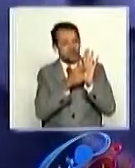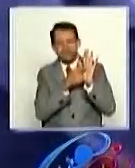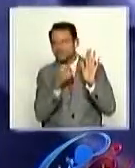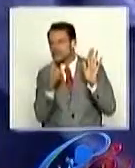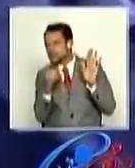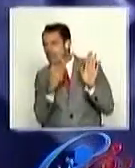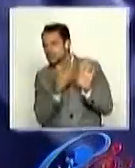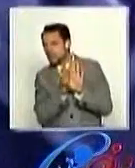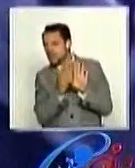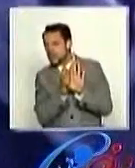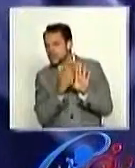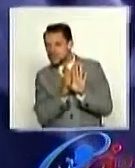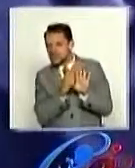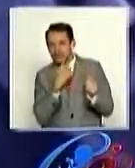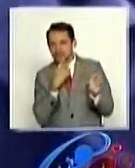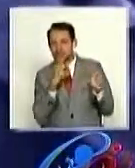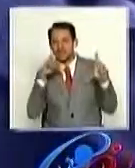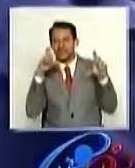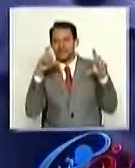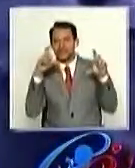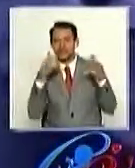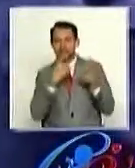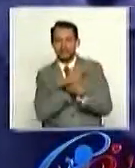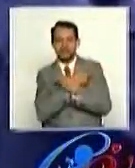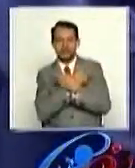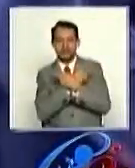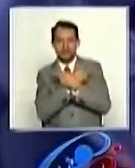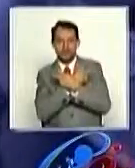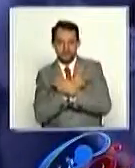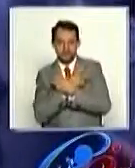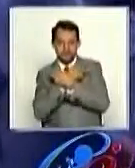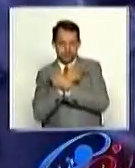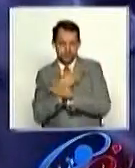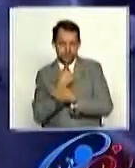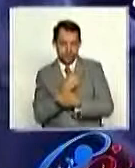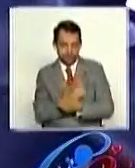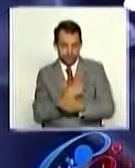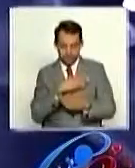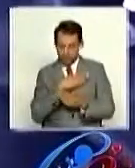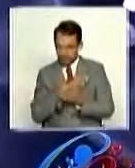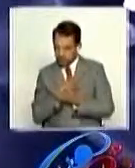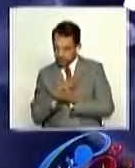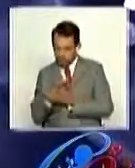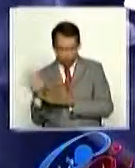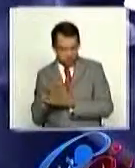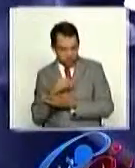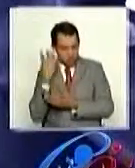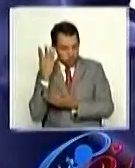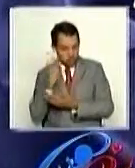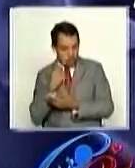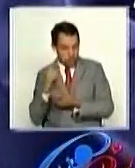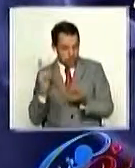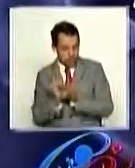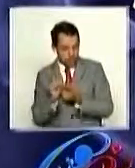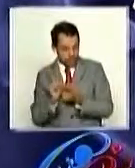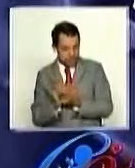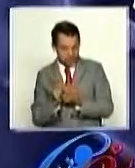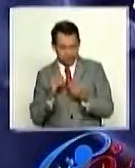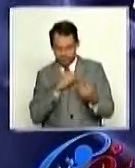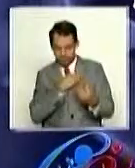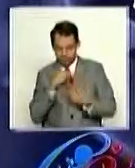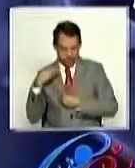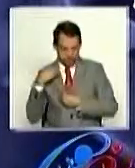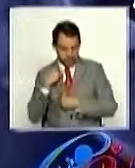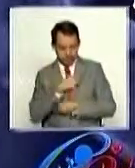momento es las radiografías panorámicas. Día a día todo paciente entra y debe hacerse una